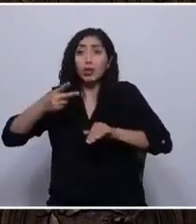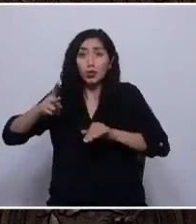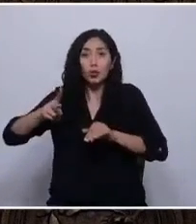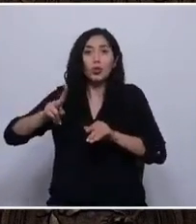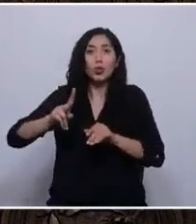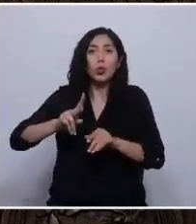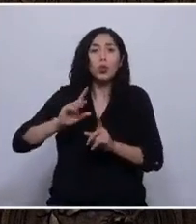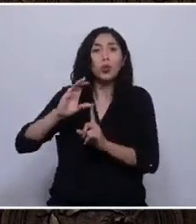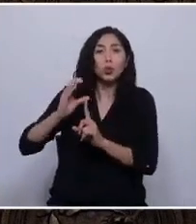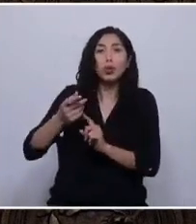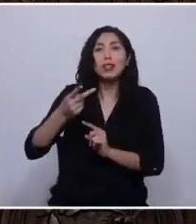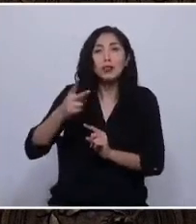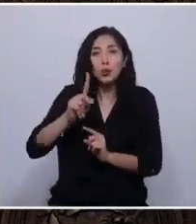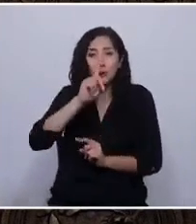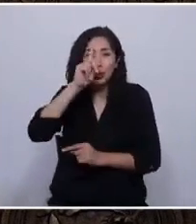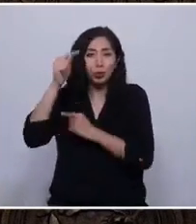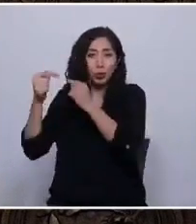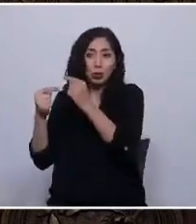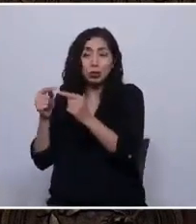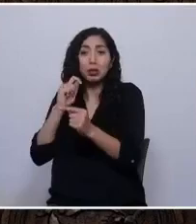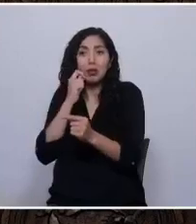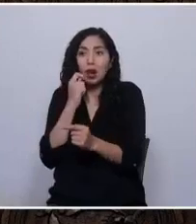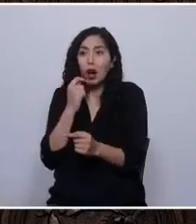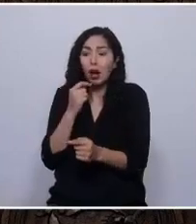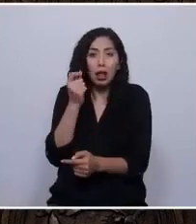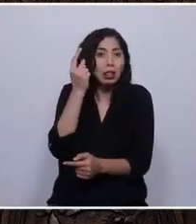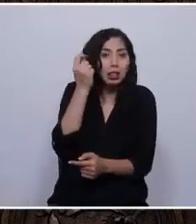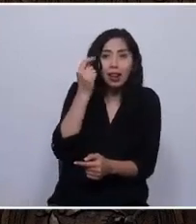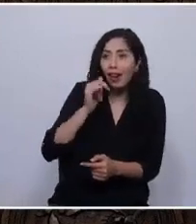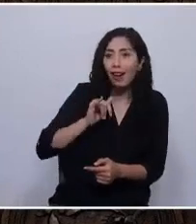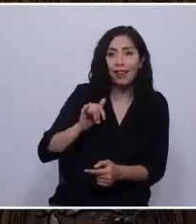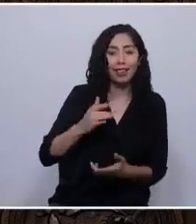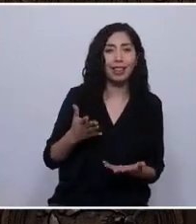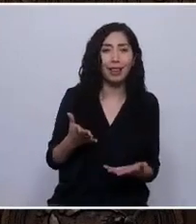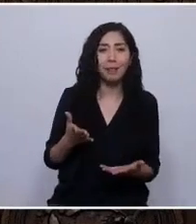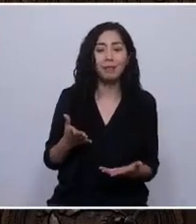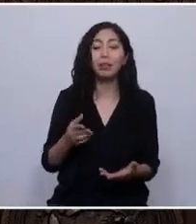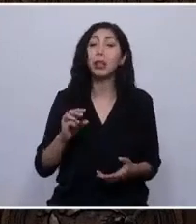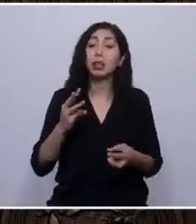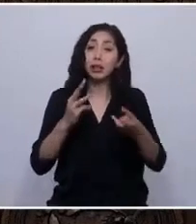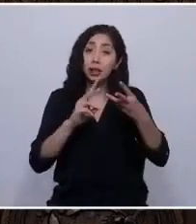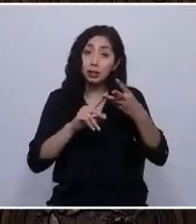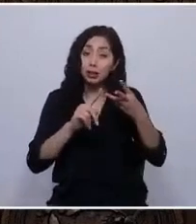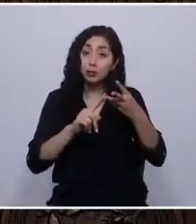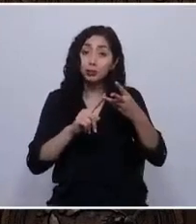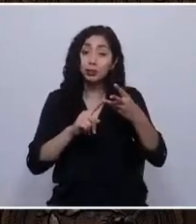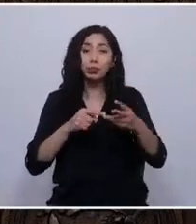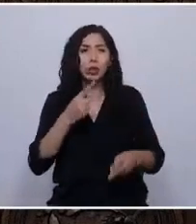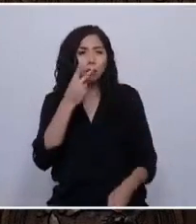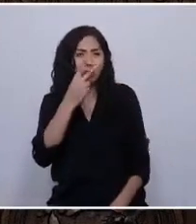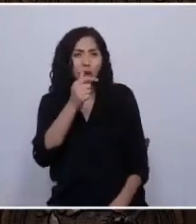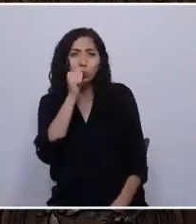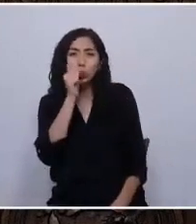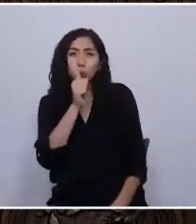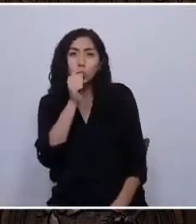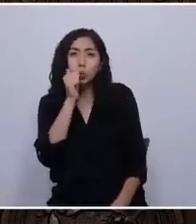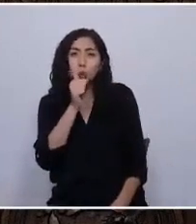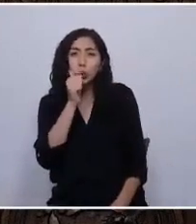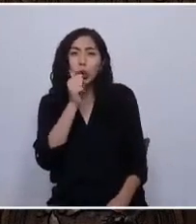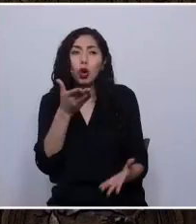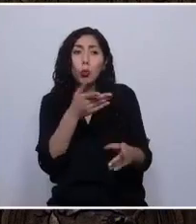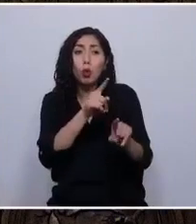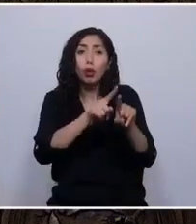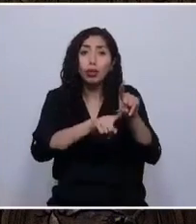la tranquilidad de que hablaremos el mismo idioma. Tercero, porque en el campo se ve todos los días cómo la tierra ha